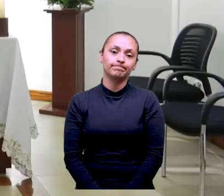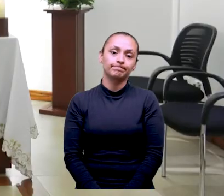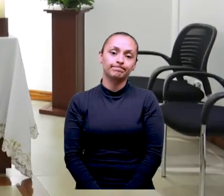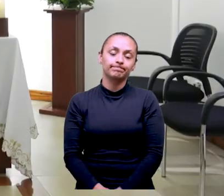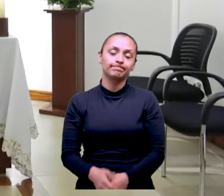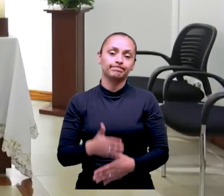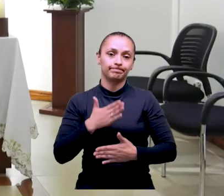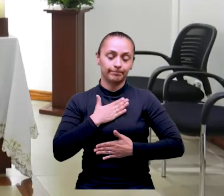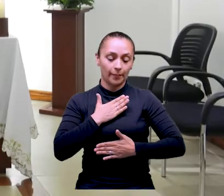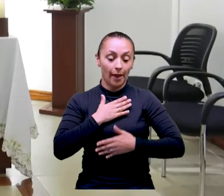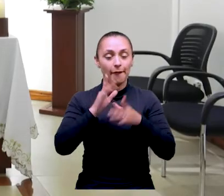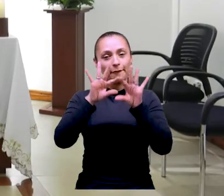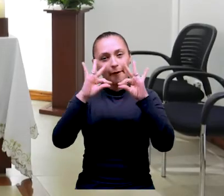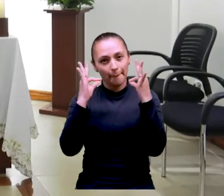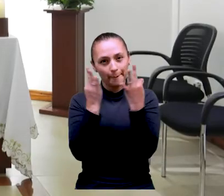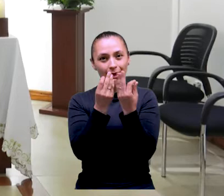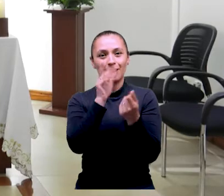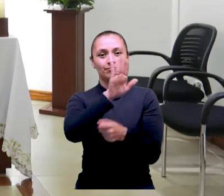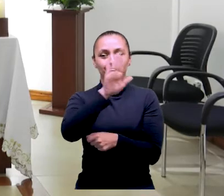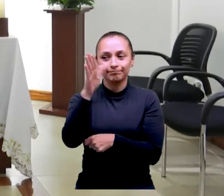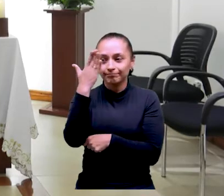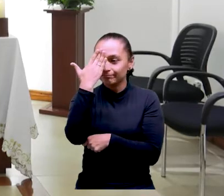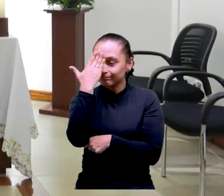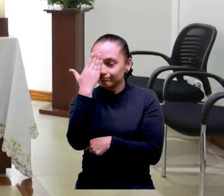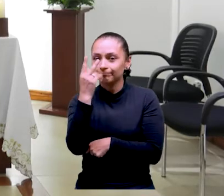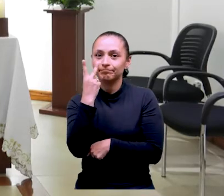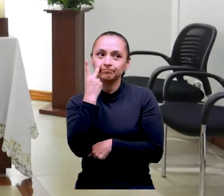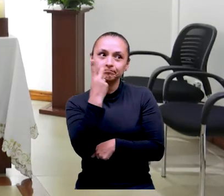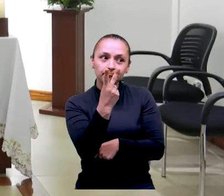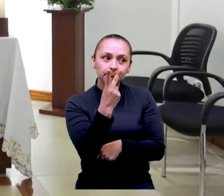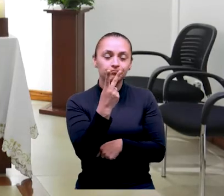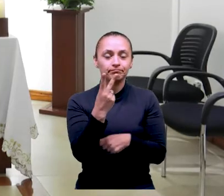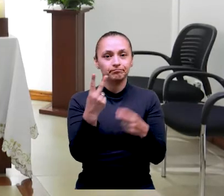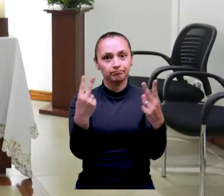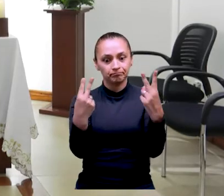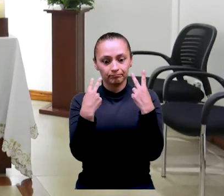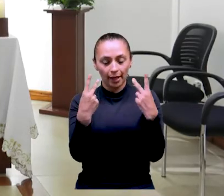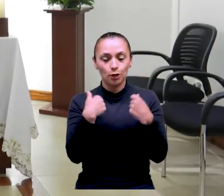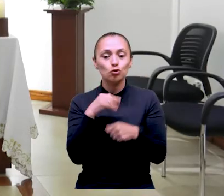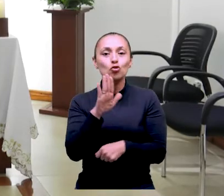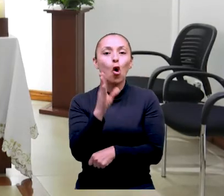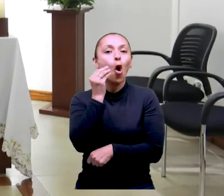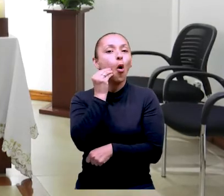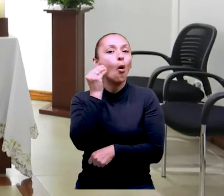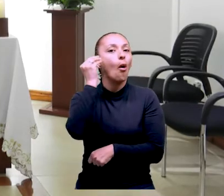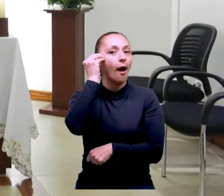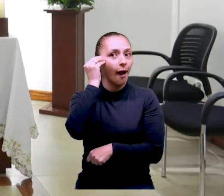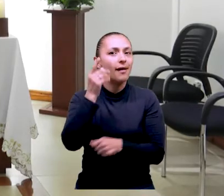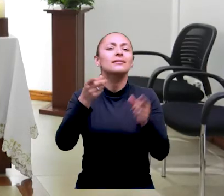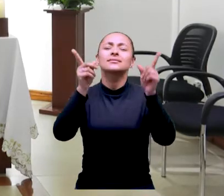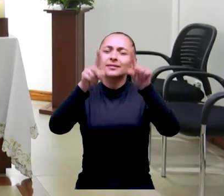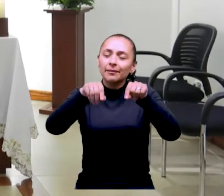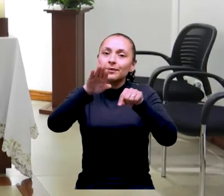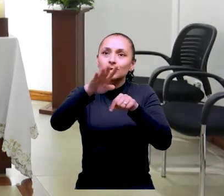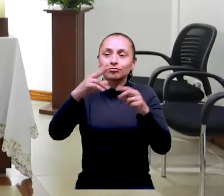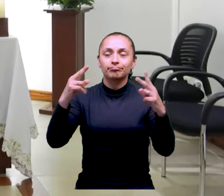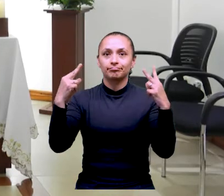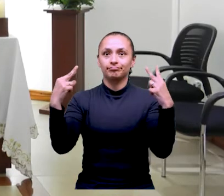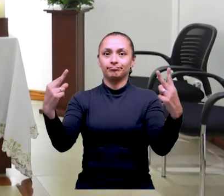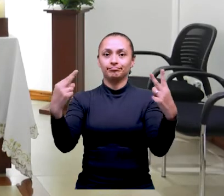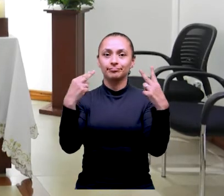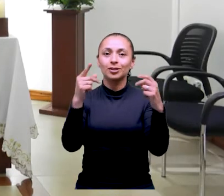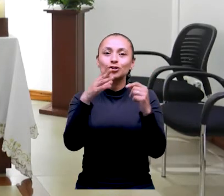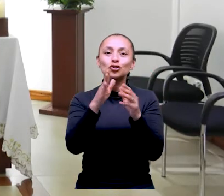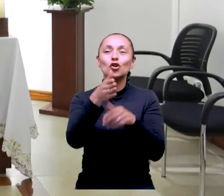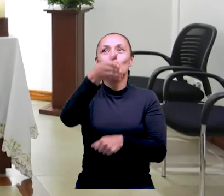mi querida familia ustedes que me están viendo desde sus hogares allá llega también la